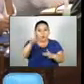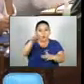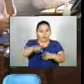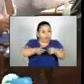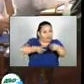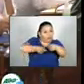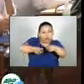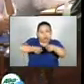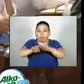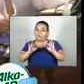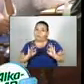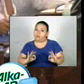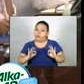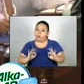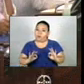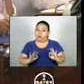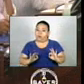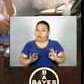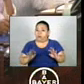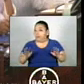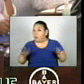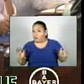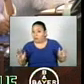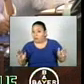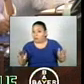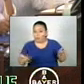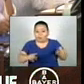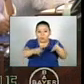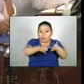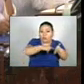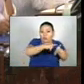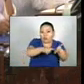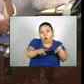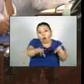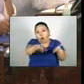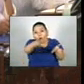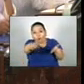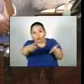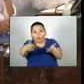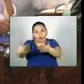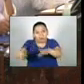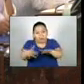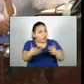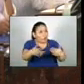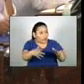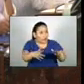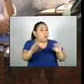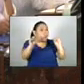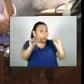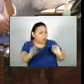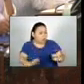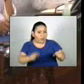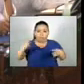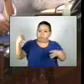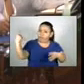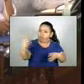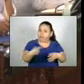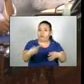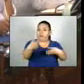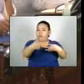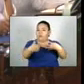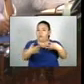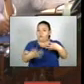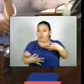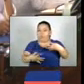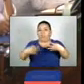regulando y que los que no quedan prohibidos establece una nueva obligatoriedad del